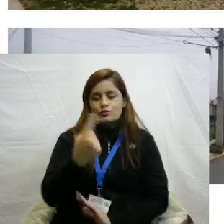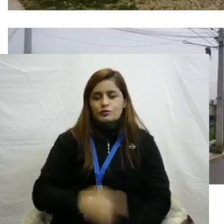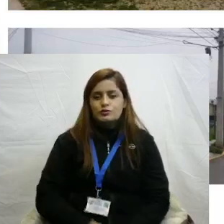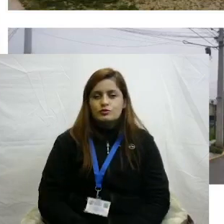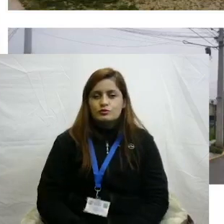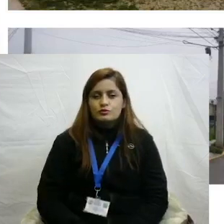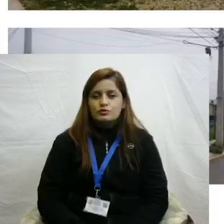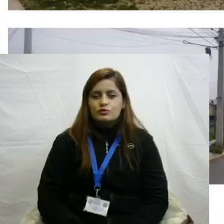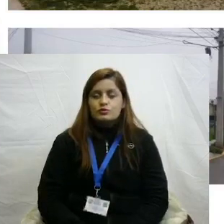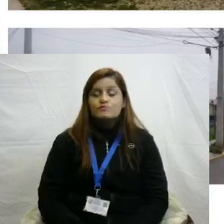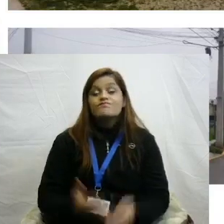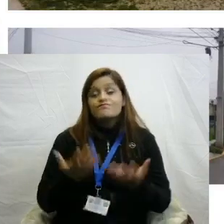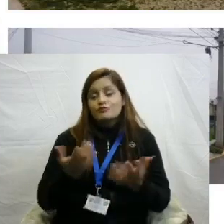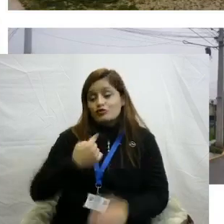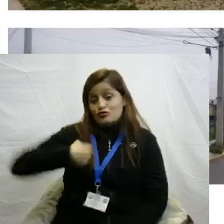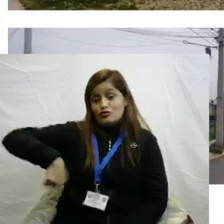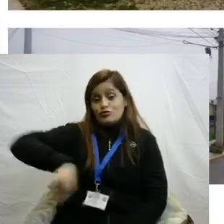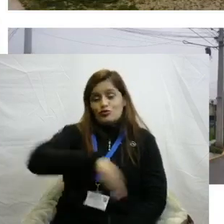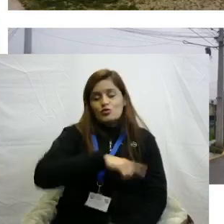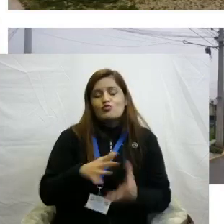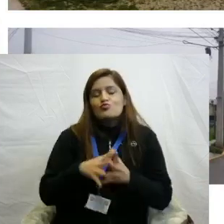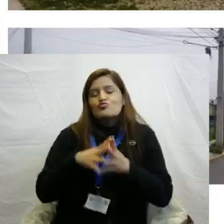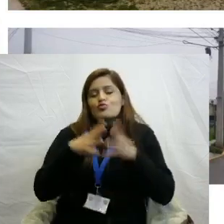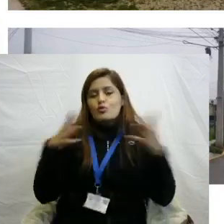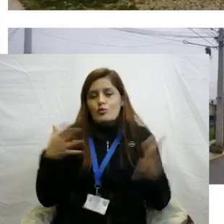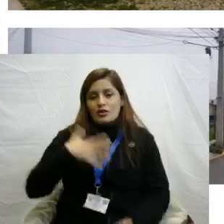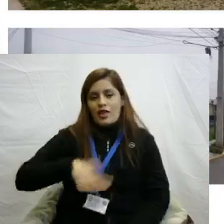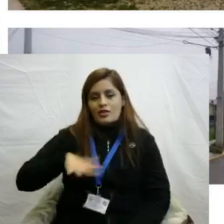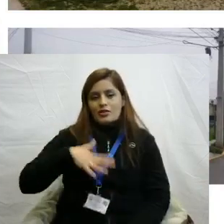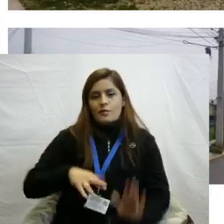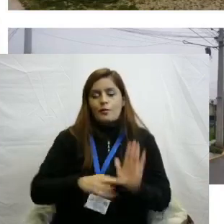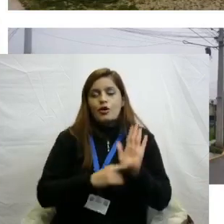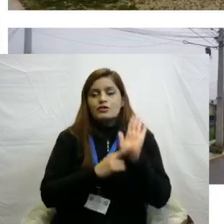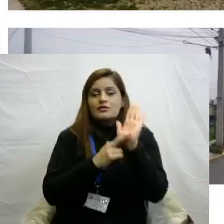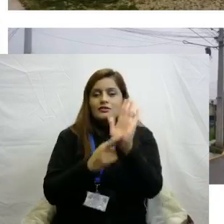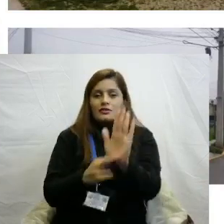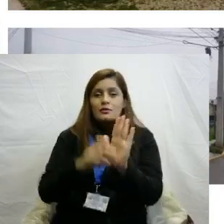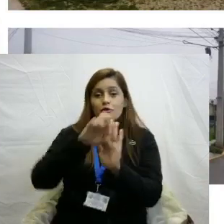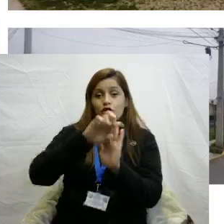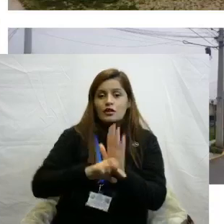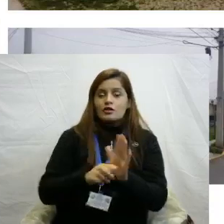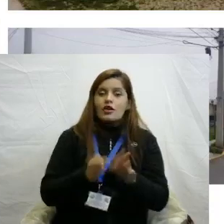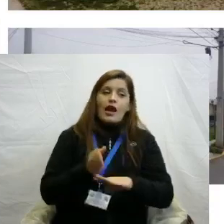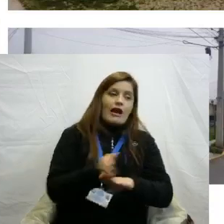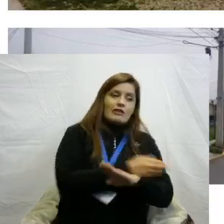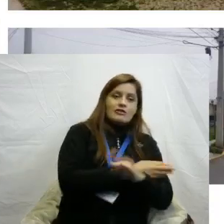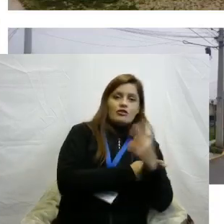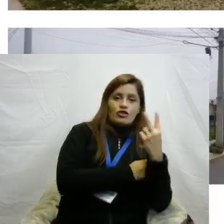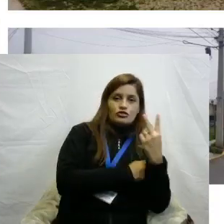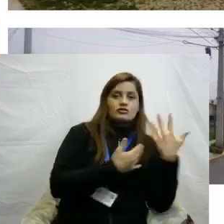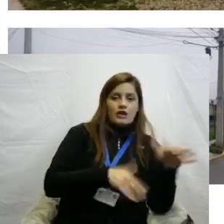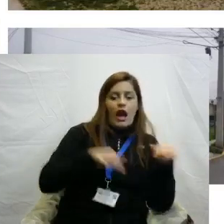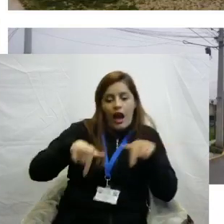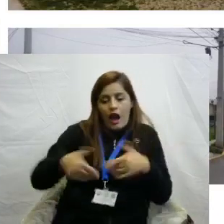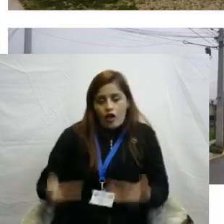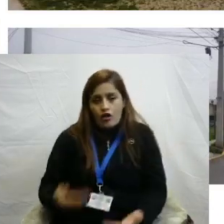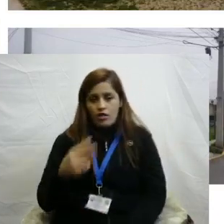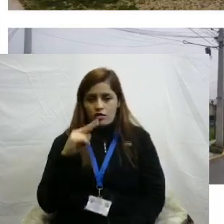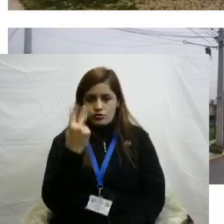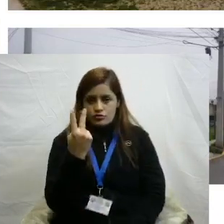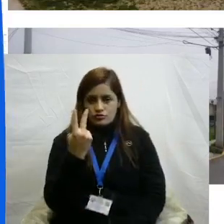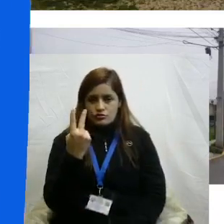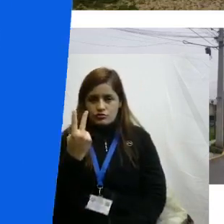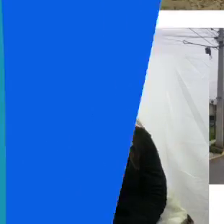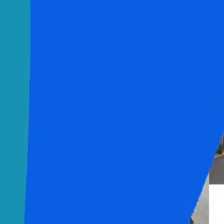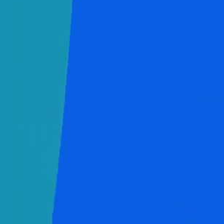Así que la verdad para nosotros es muy importante presentar estos dos proyectos más los dos anteriores que ya están digitados, están